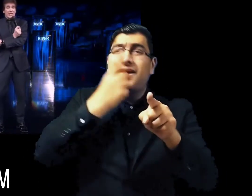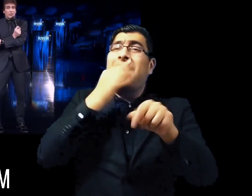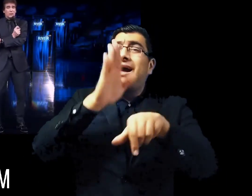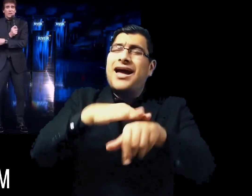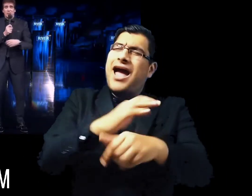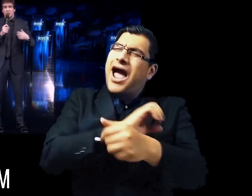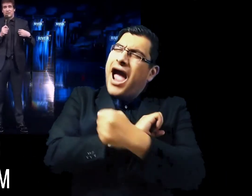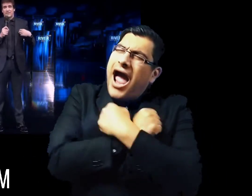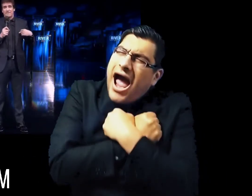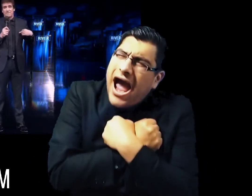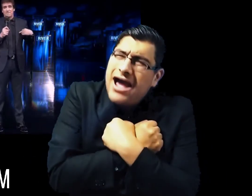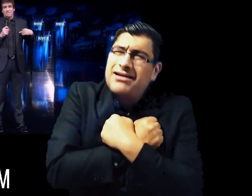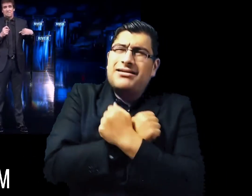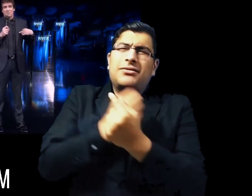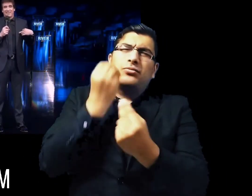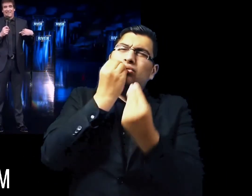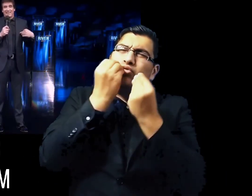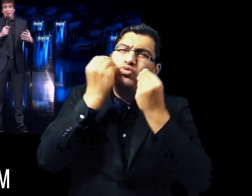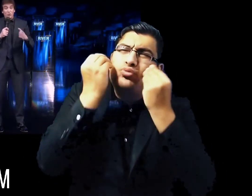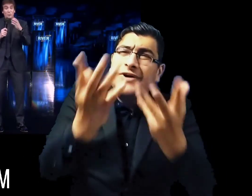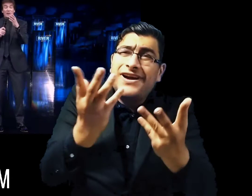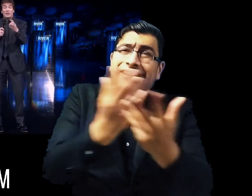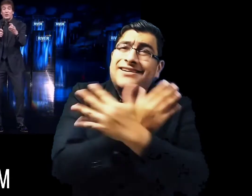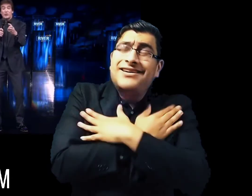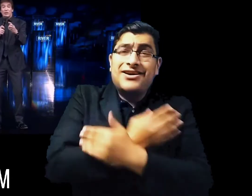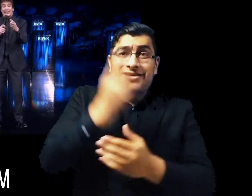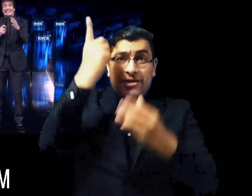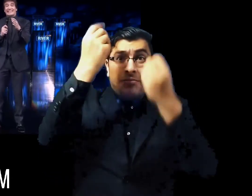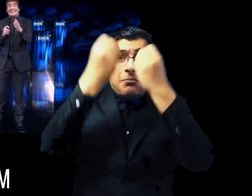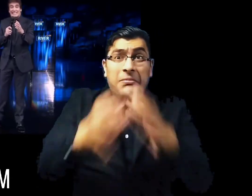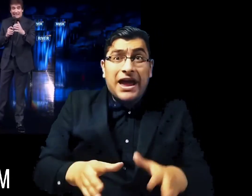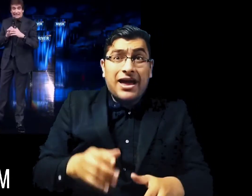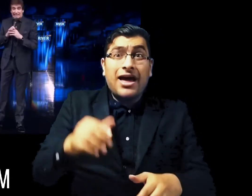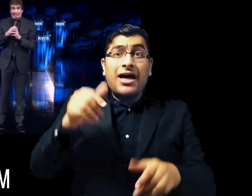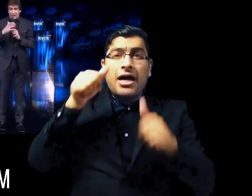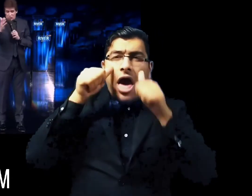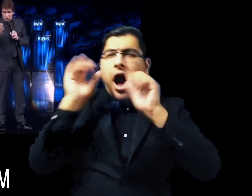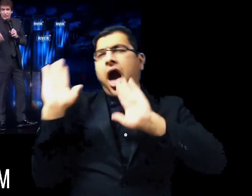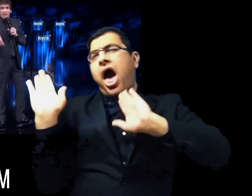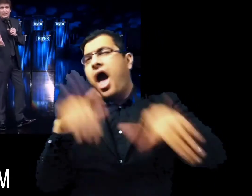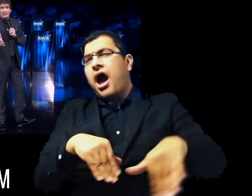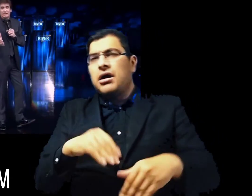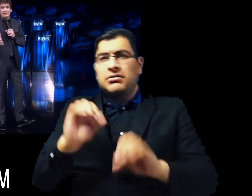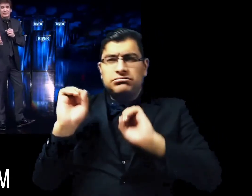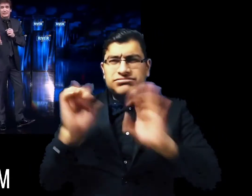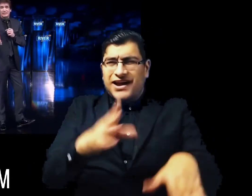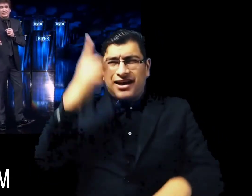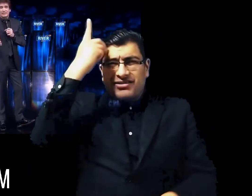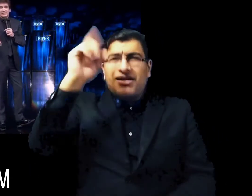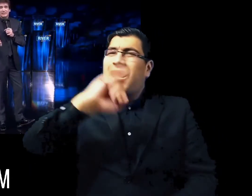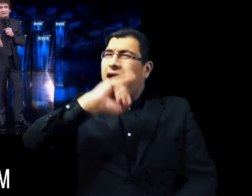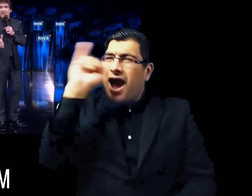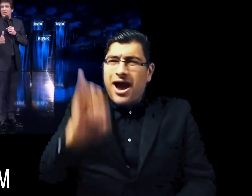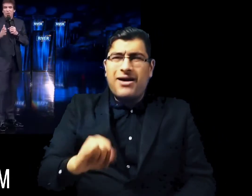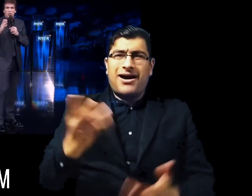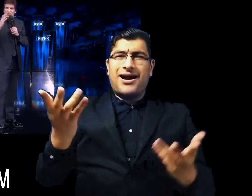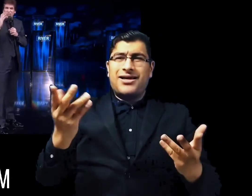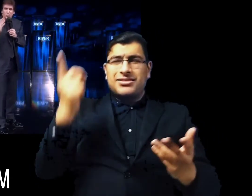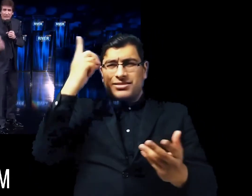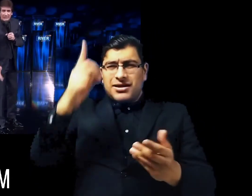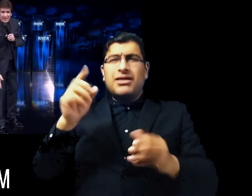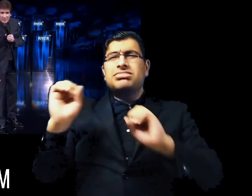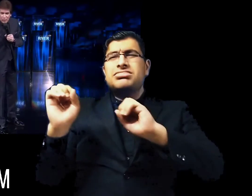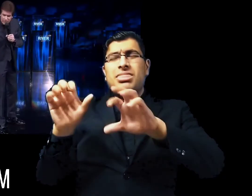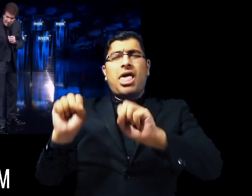dé un abrazo, un beso, que Él no perdió el interés en ti, que Él no te deja, que Él no